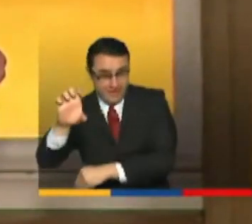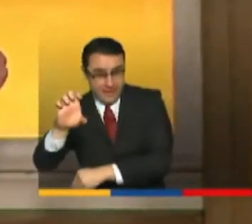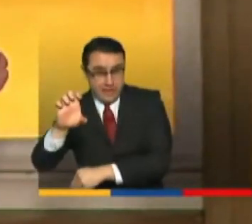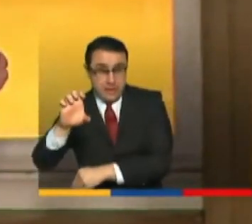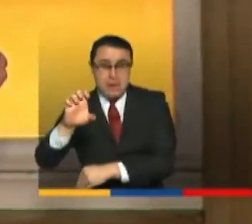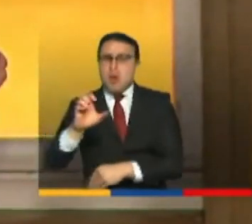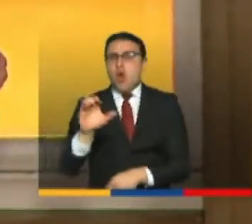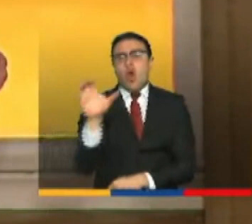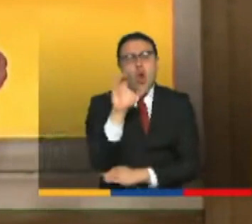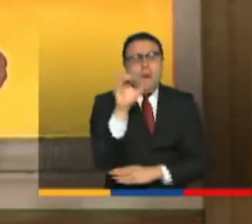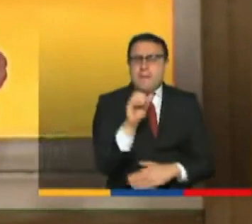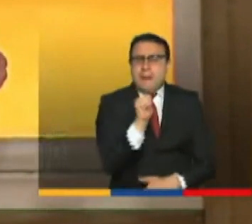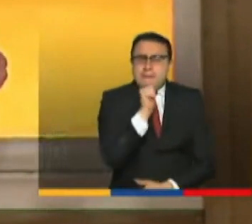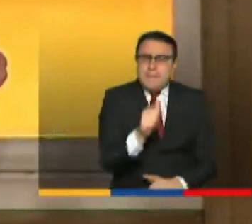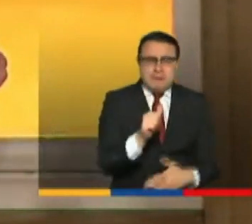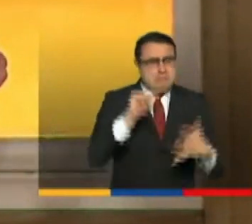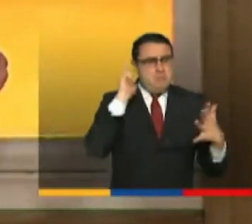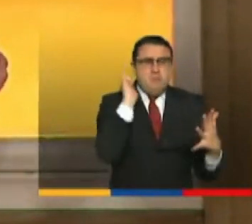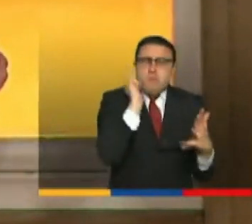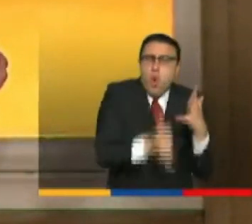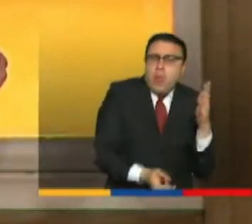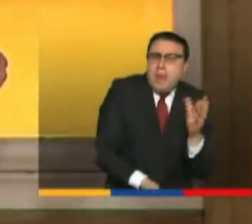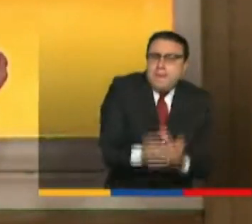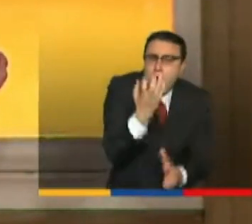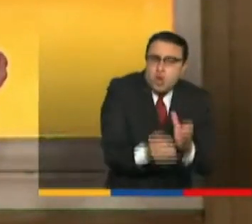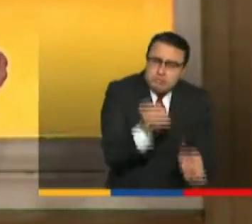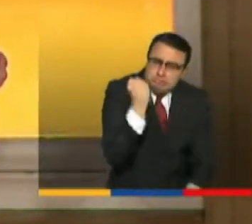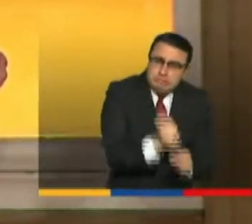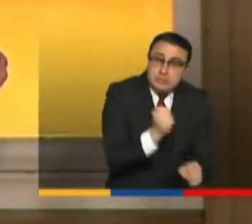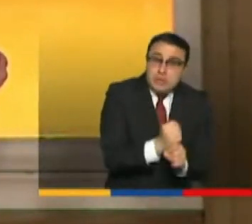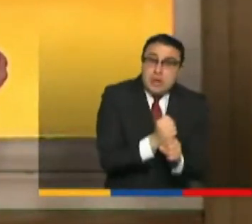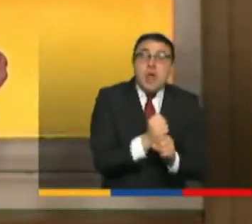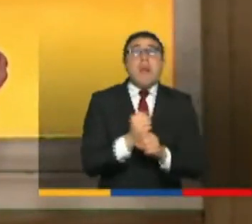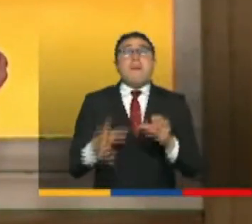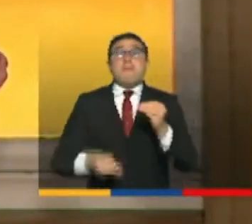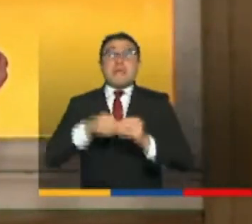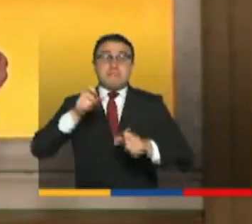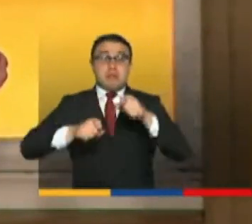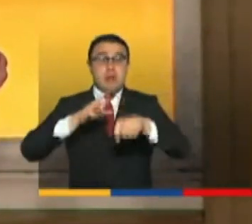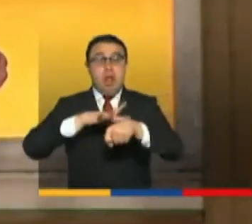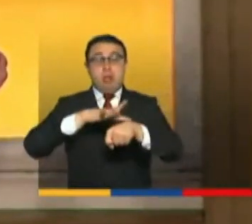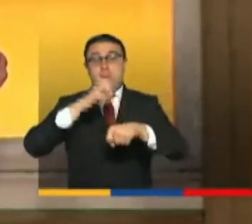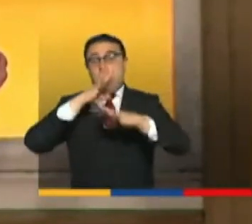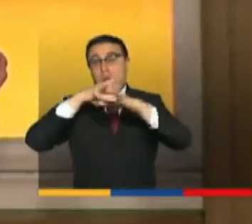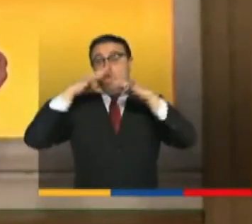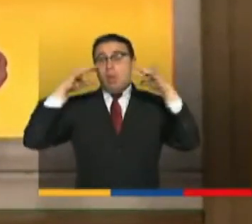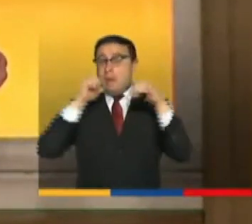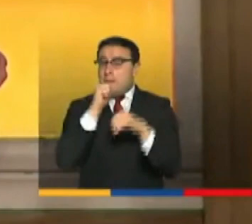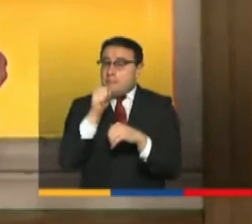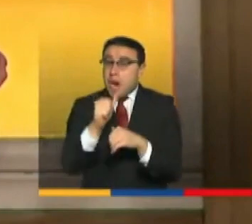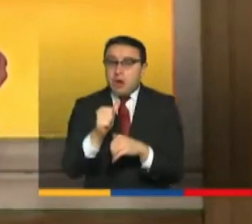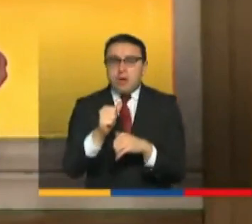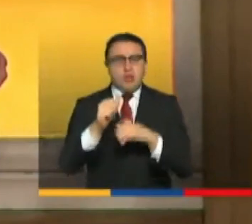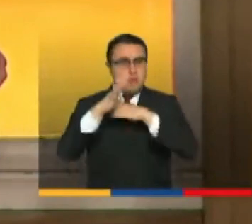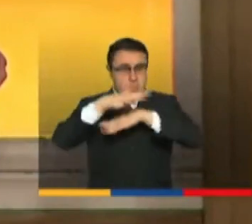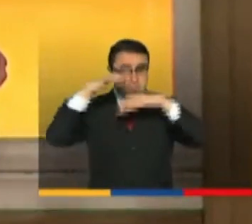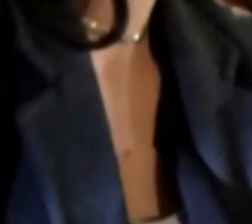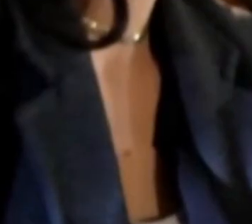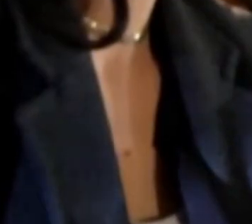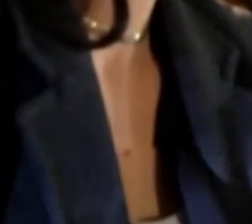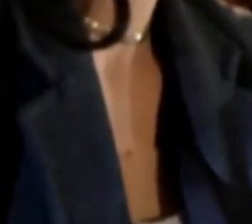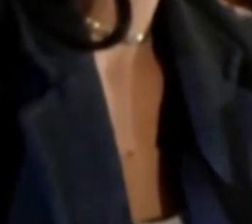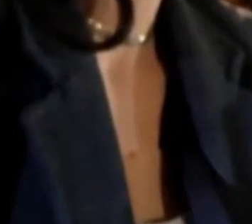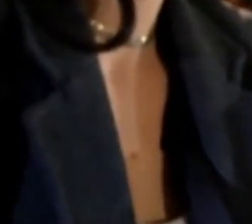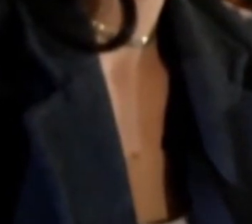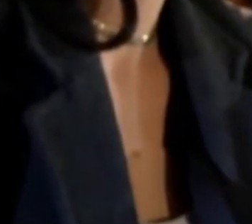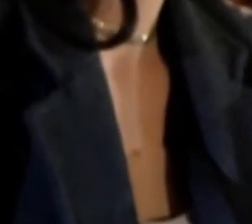tiene que madrugar porque si no muere de hambre. El presidente destacó la posibilidad que le abren los contratos de prestación de